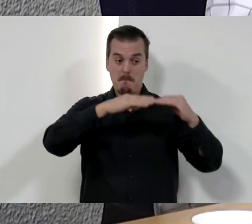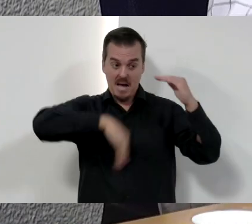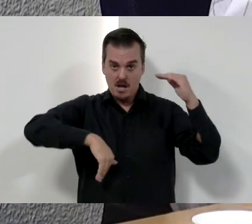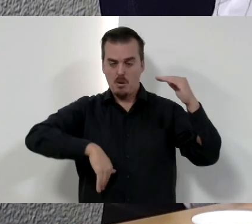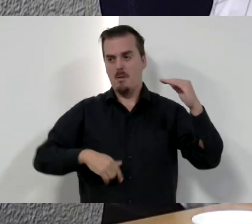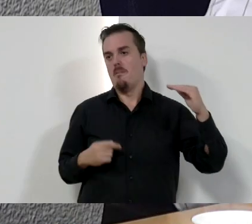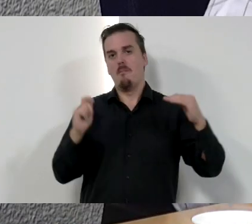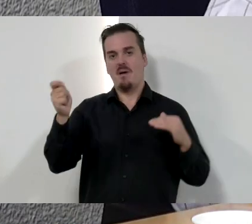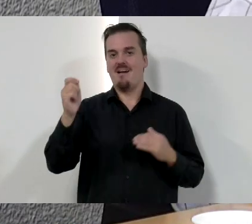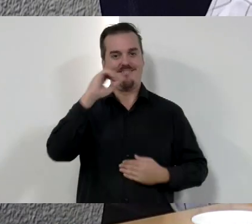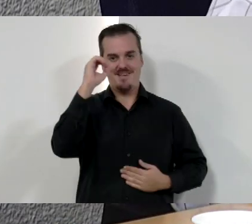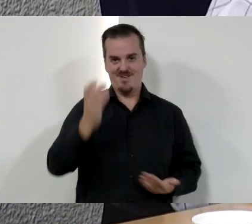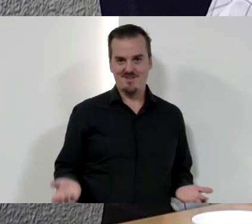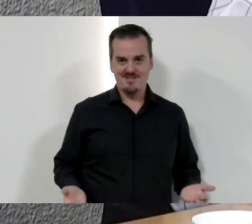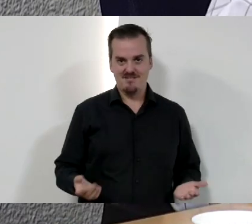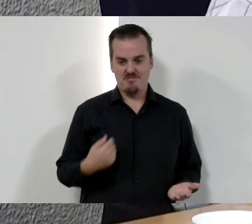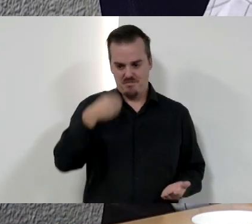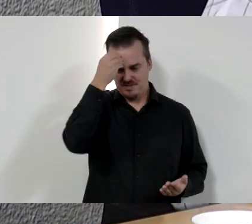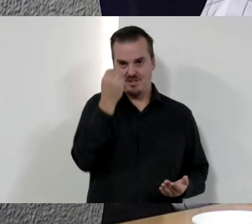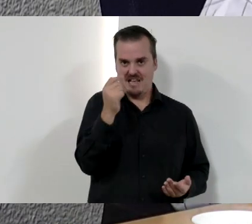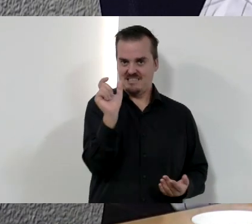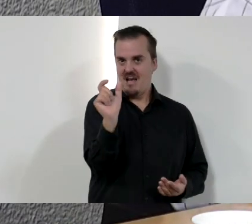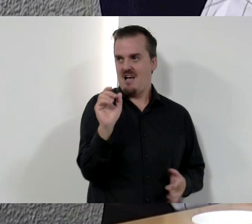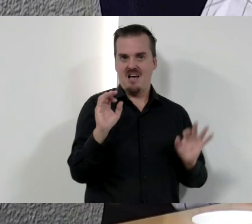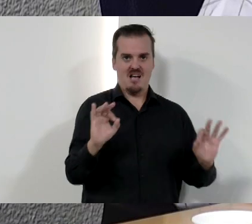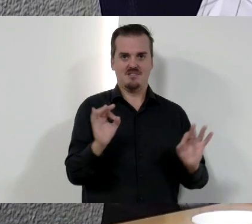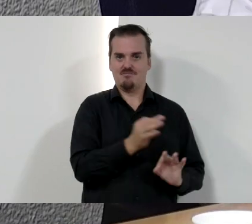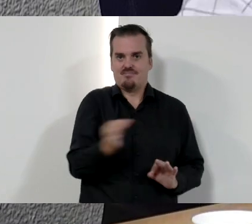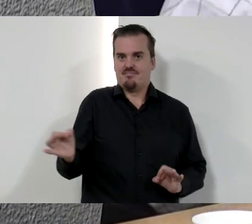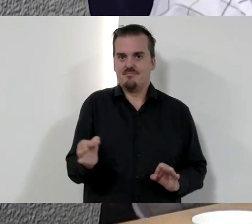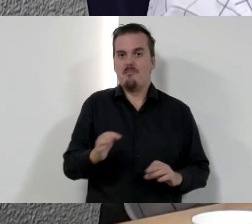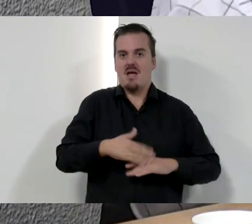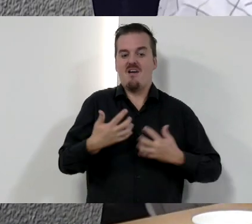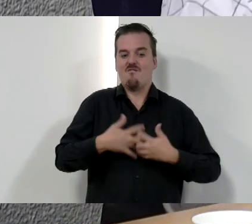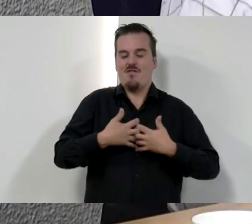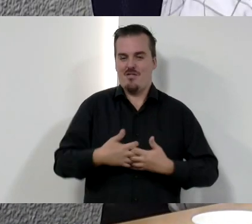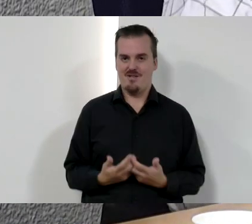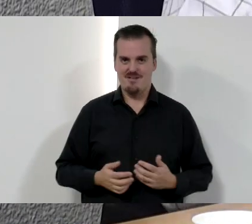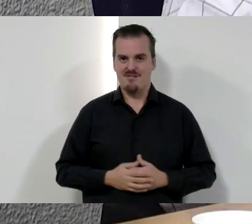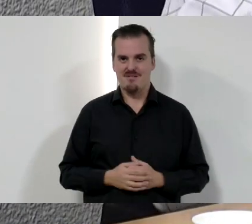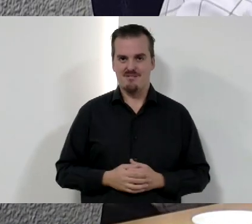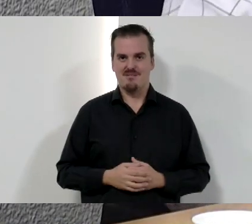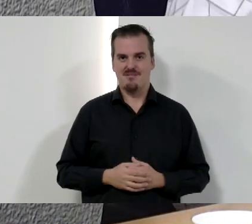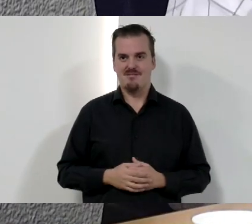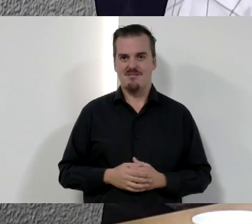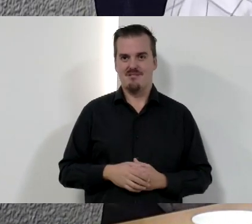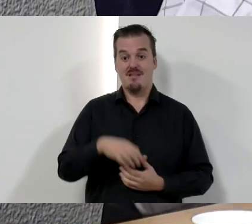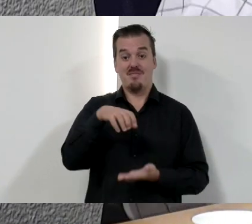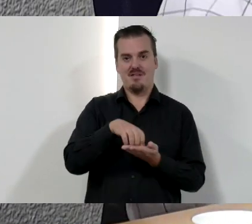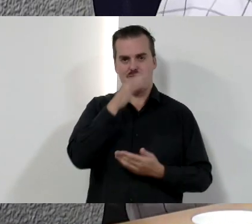consideramos que estas tasas son adecuadas ahora mismo para el funcionamiento del centro a la